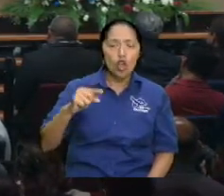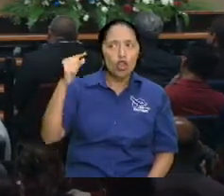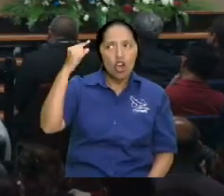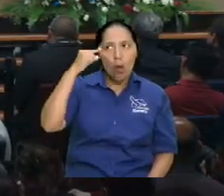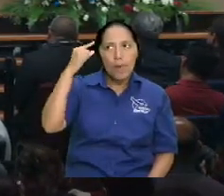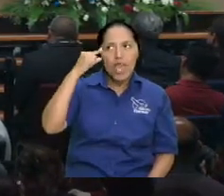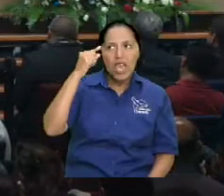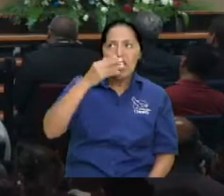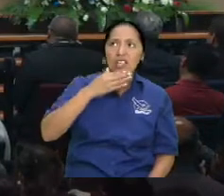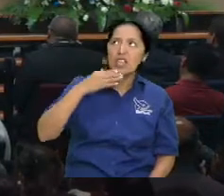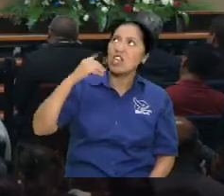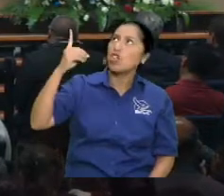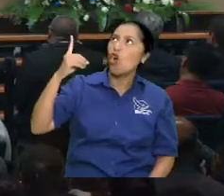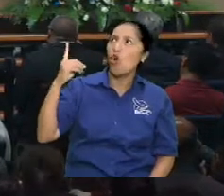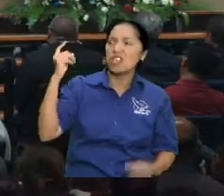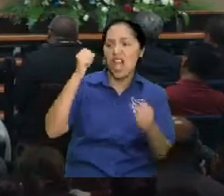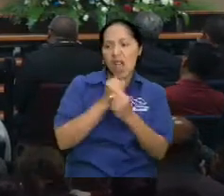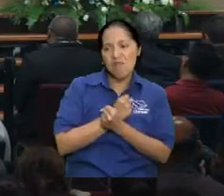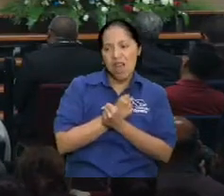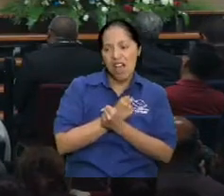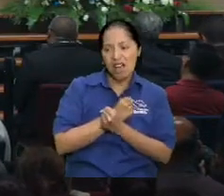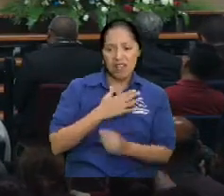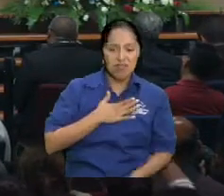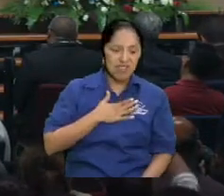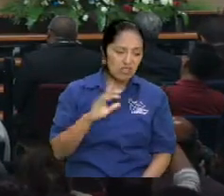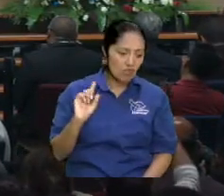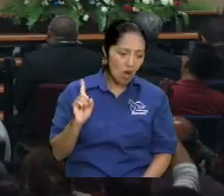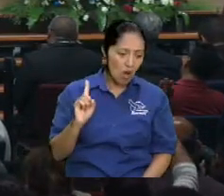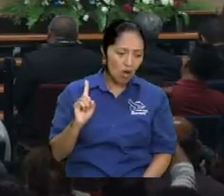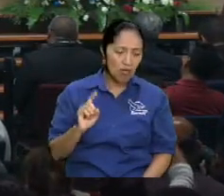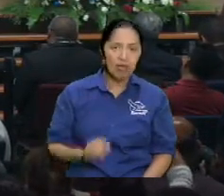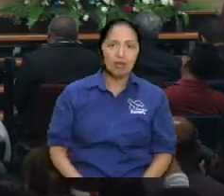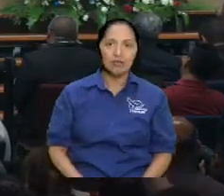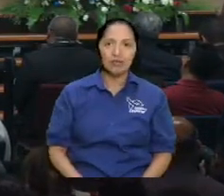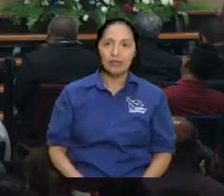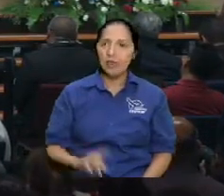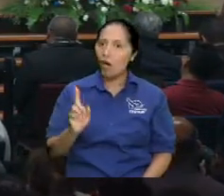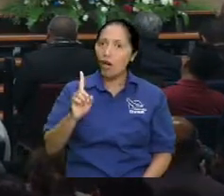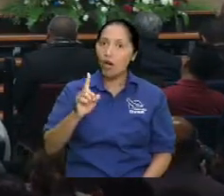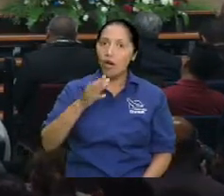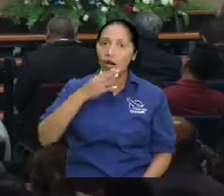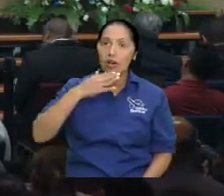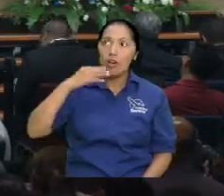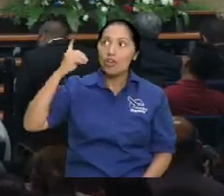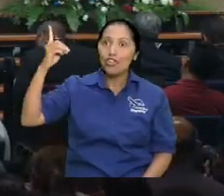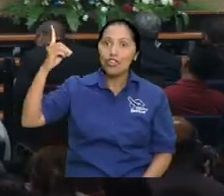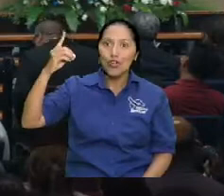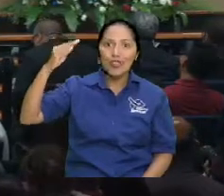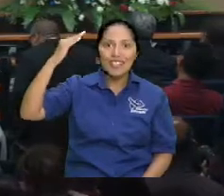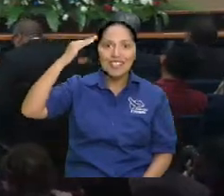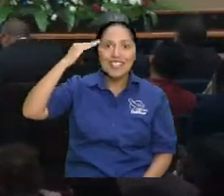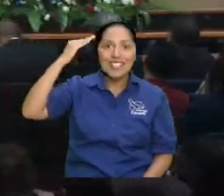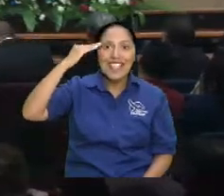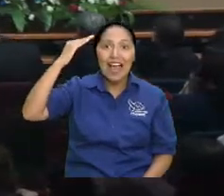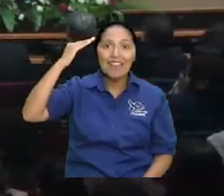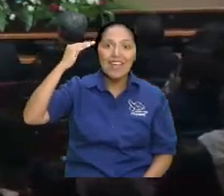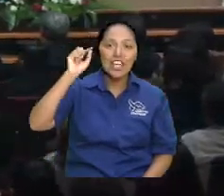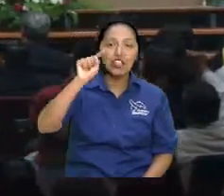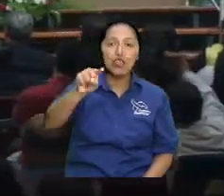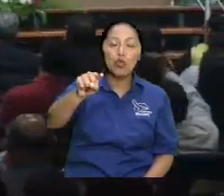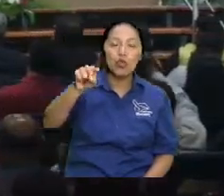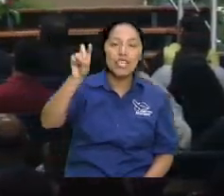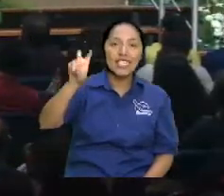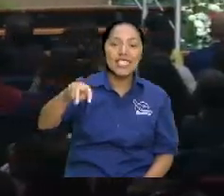Él es tu padre y Él sabe lo que tienes necesidad. Entonces Él te va a dar a